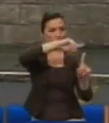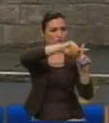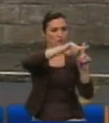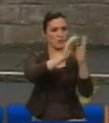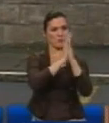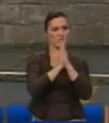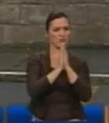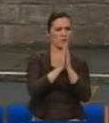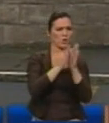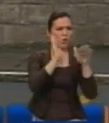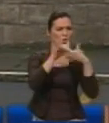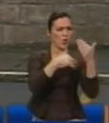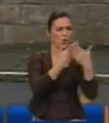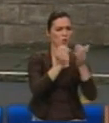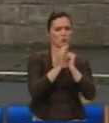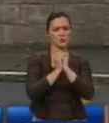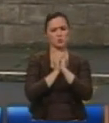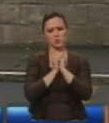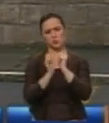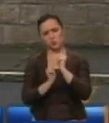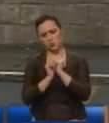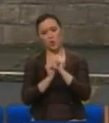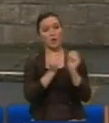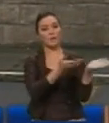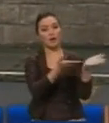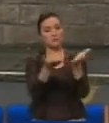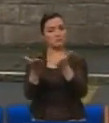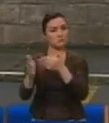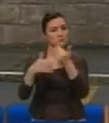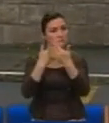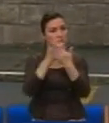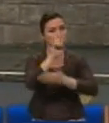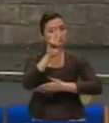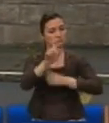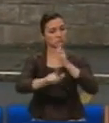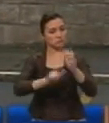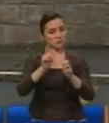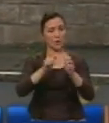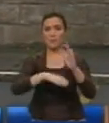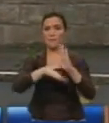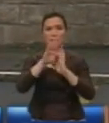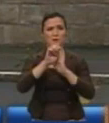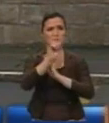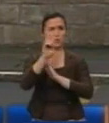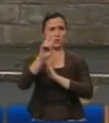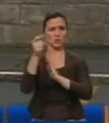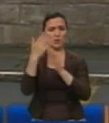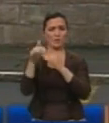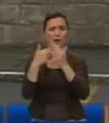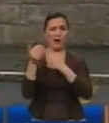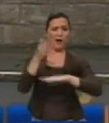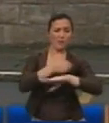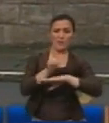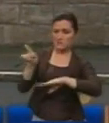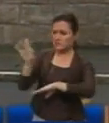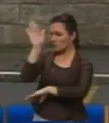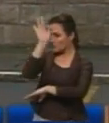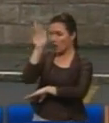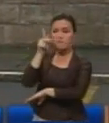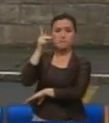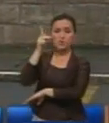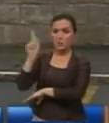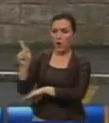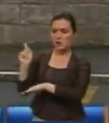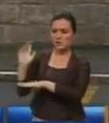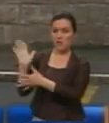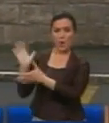aéreo aquí en esta provincia. Ya han llegado la mayor parte de los cuerpos desde el hospital del Puyo. Lo han